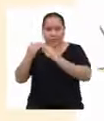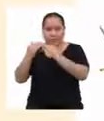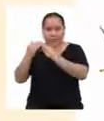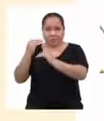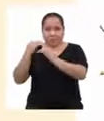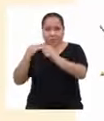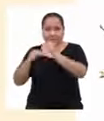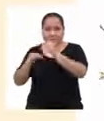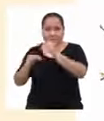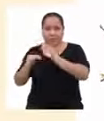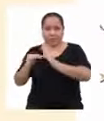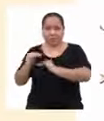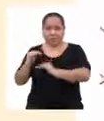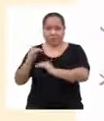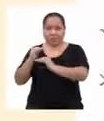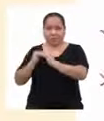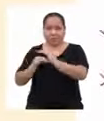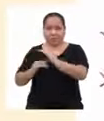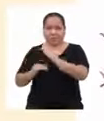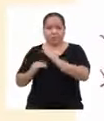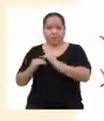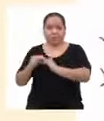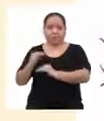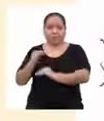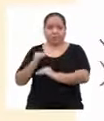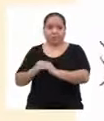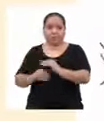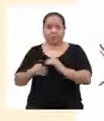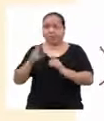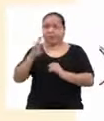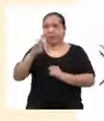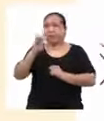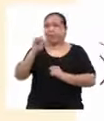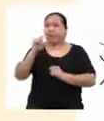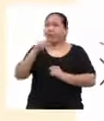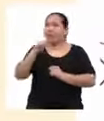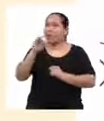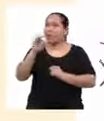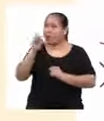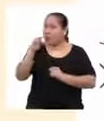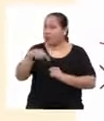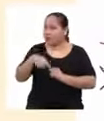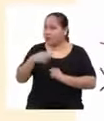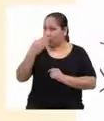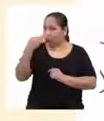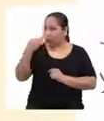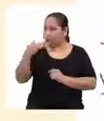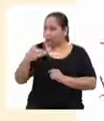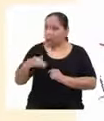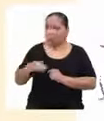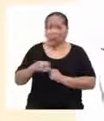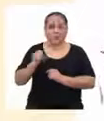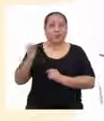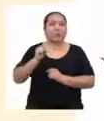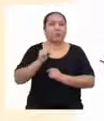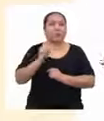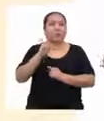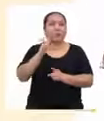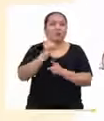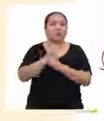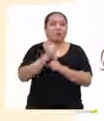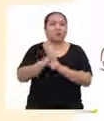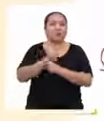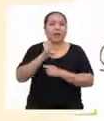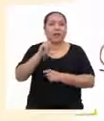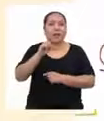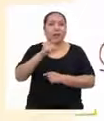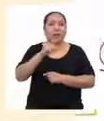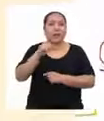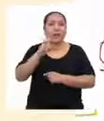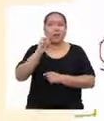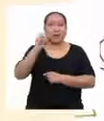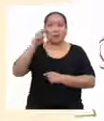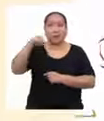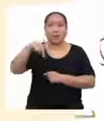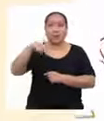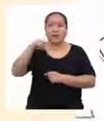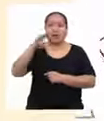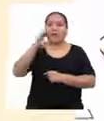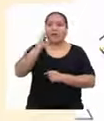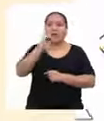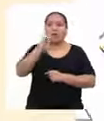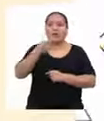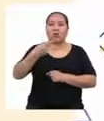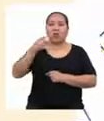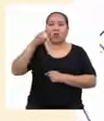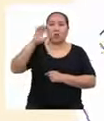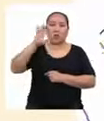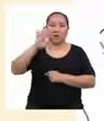una especie de sucesión con una razón. Tal cual. En este caso, la razón es 0,5,